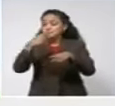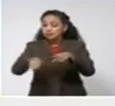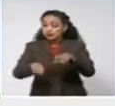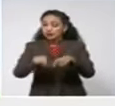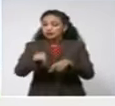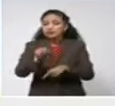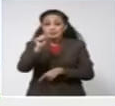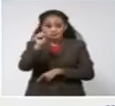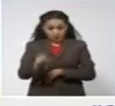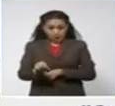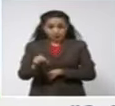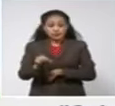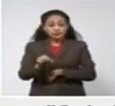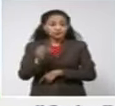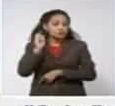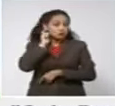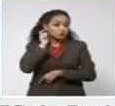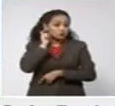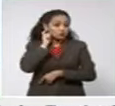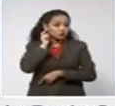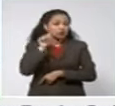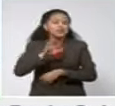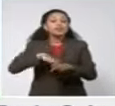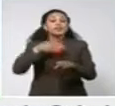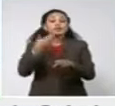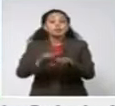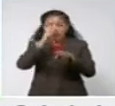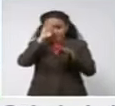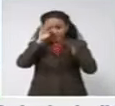paciente que después de su ingreso